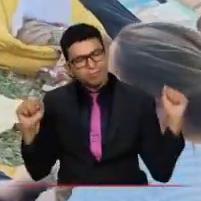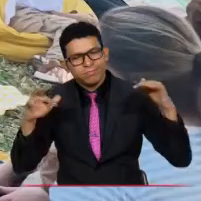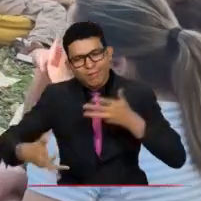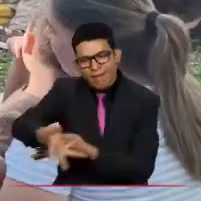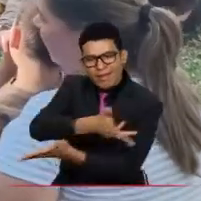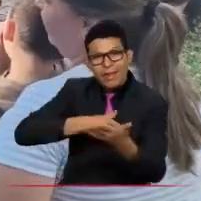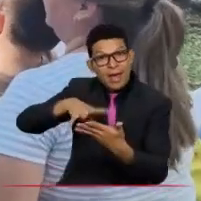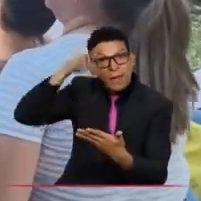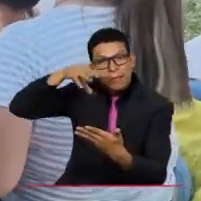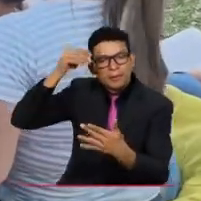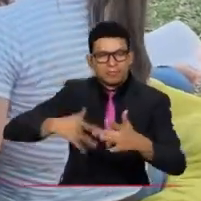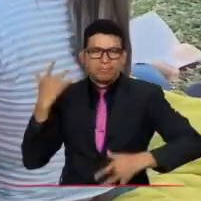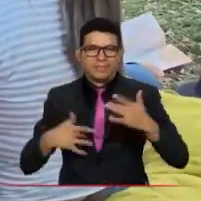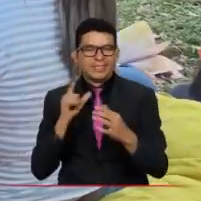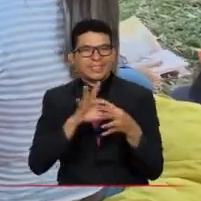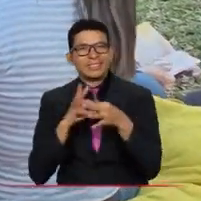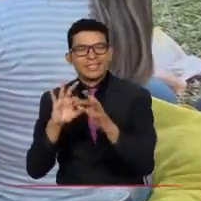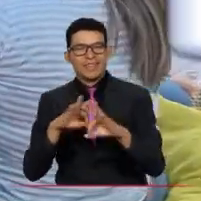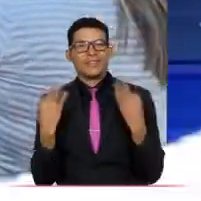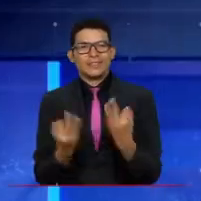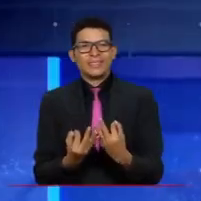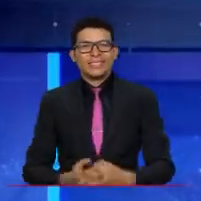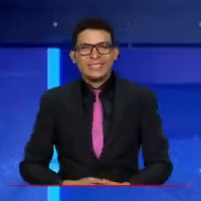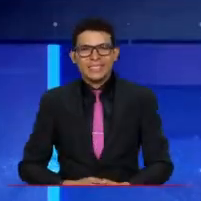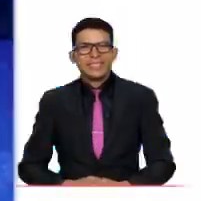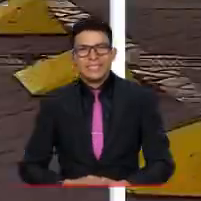compartir, aprender y disfrutar juntos en familia.